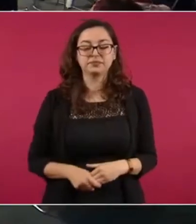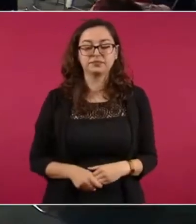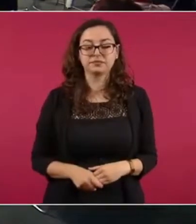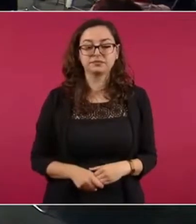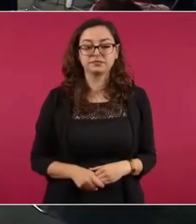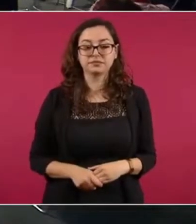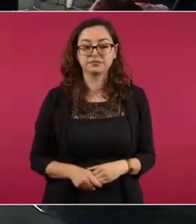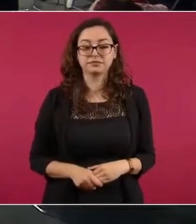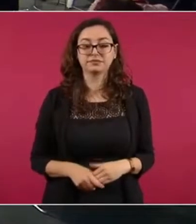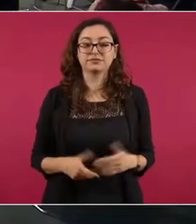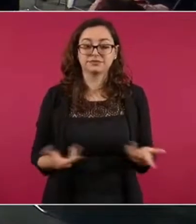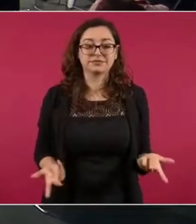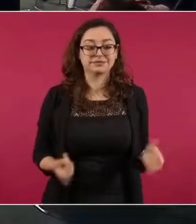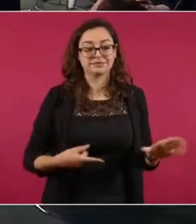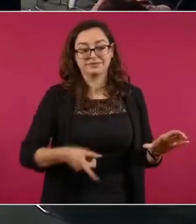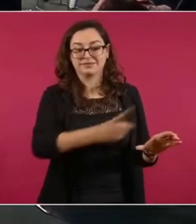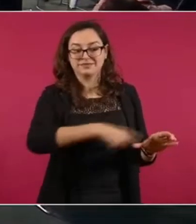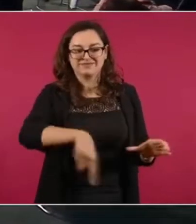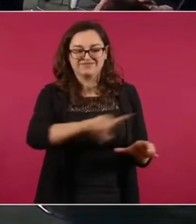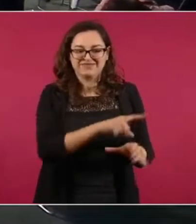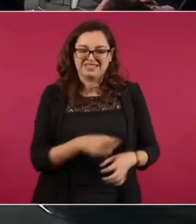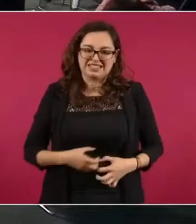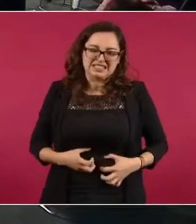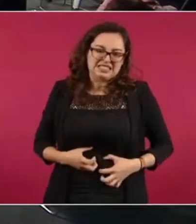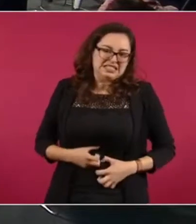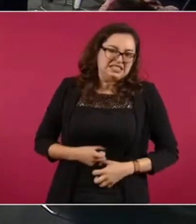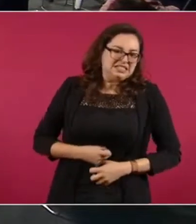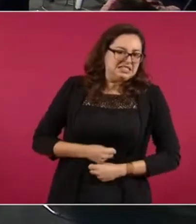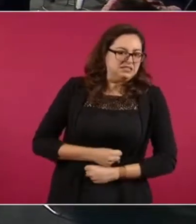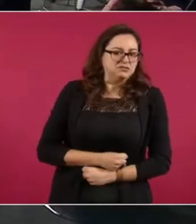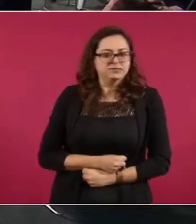Y eso es lo que le genera cada vez más frustración,